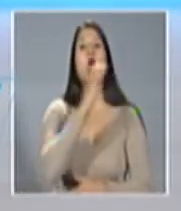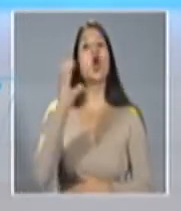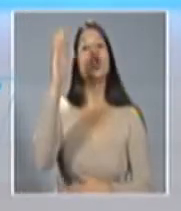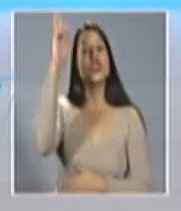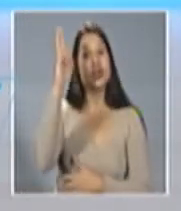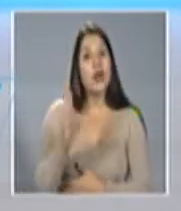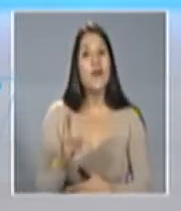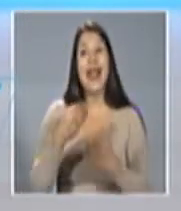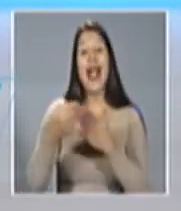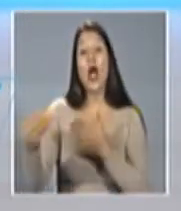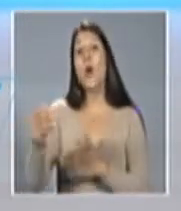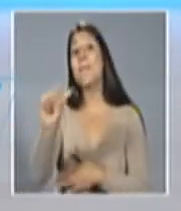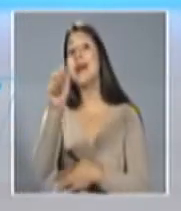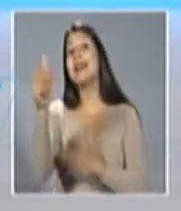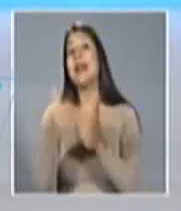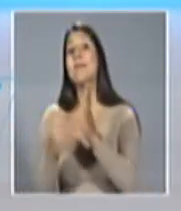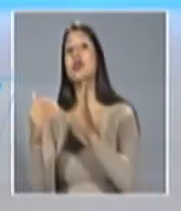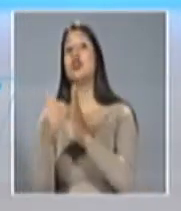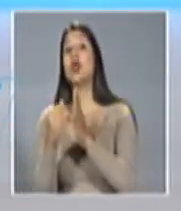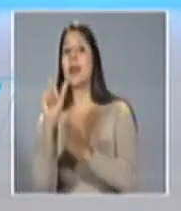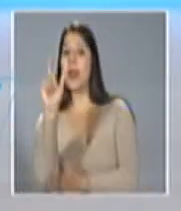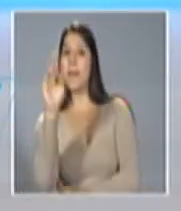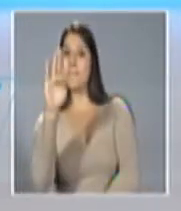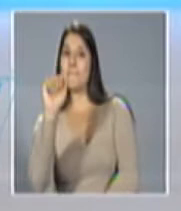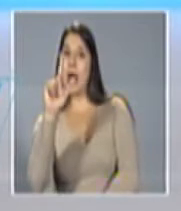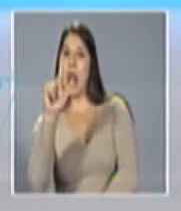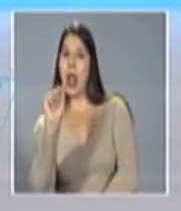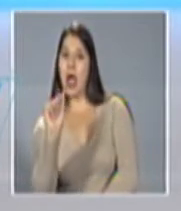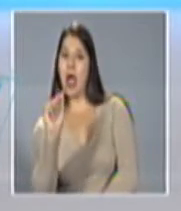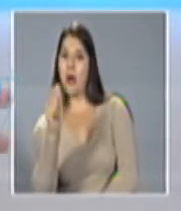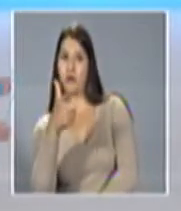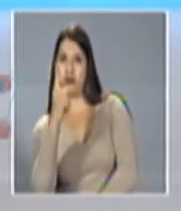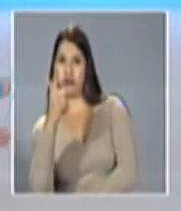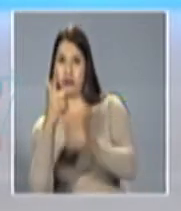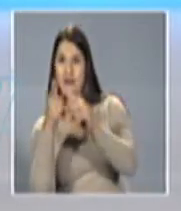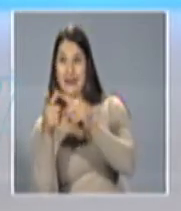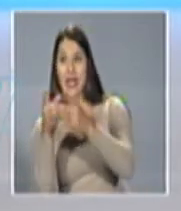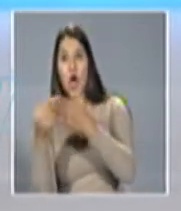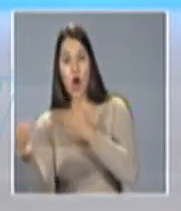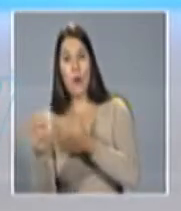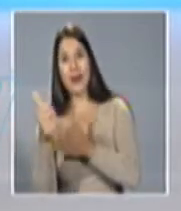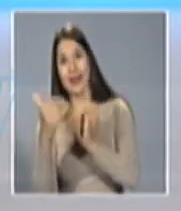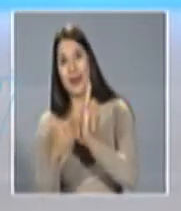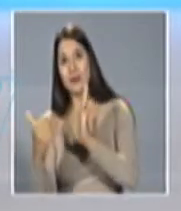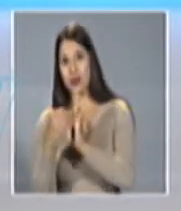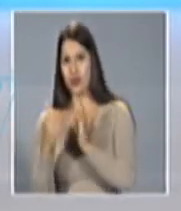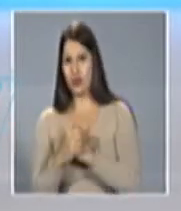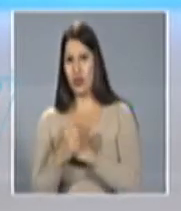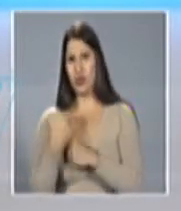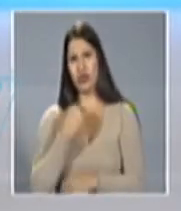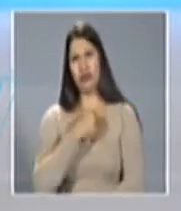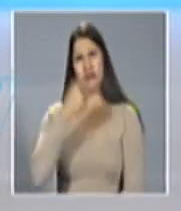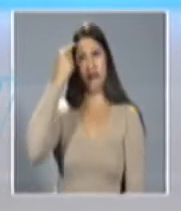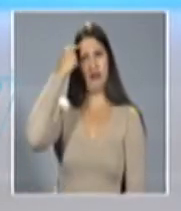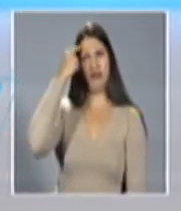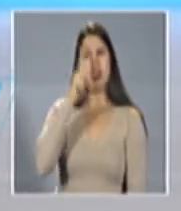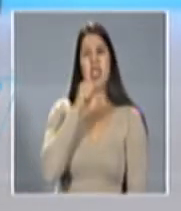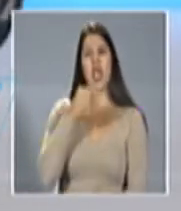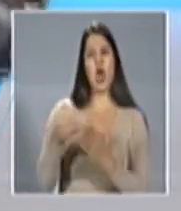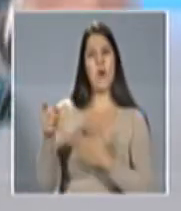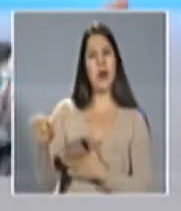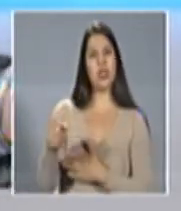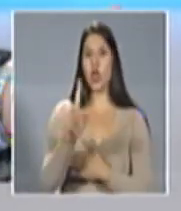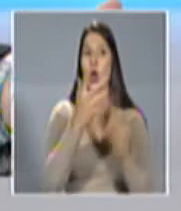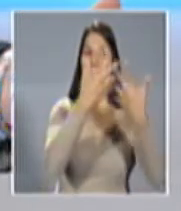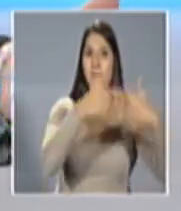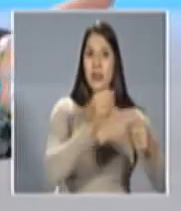se compran 10 millones de balas todos los años y uno analiza esto y se da cuenta, esto no son las empresas de seguridad que están gastando esto, ni